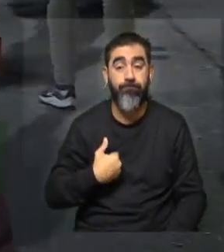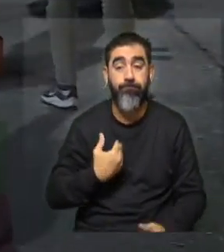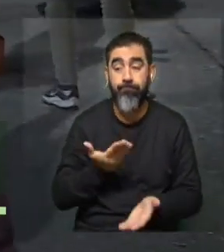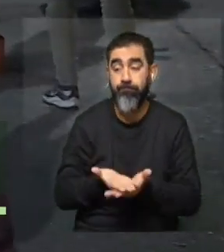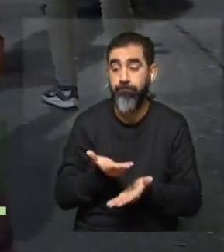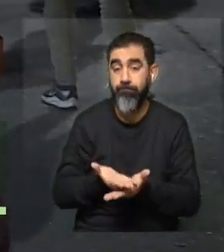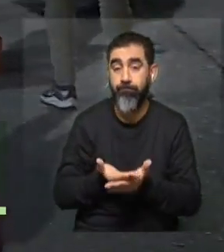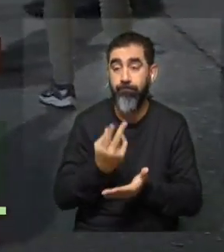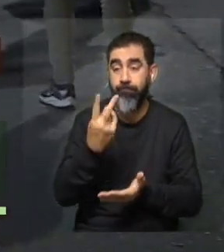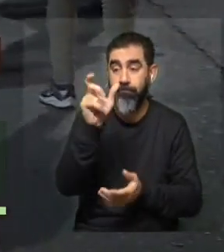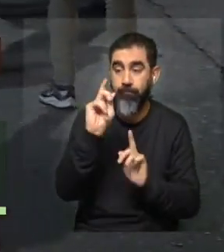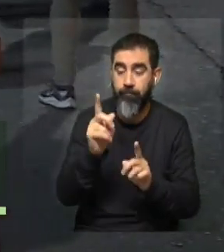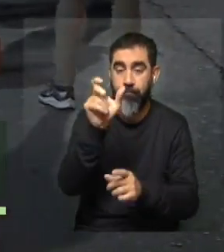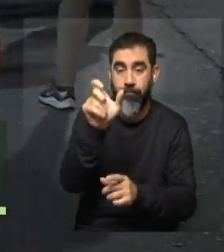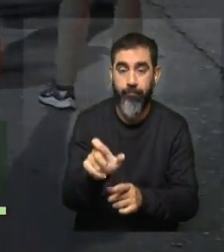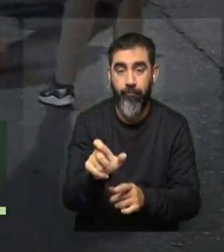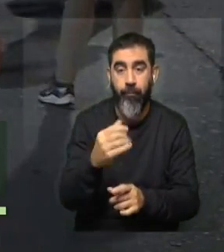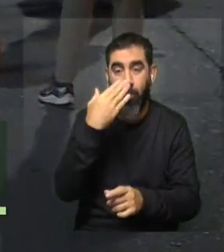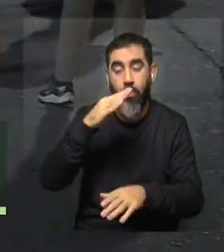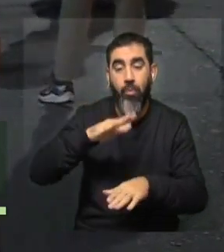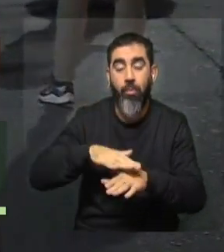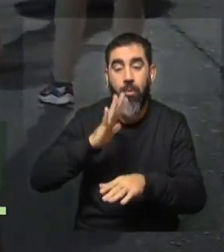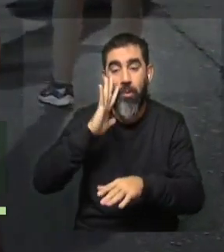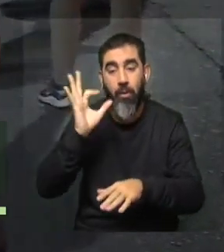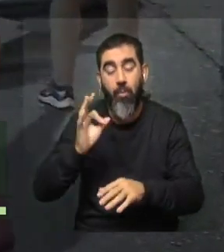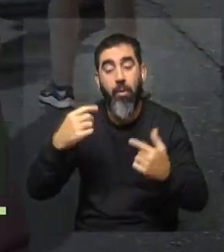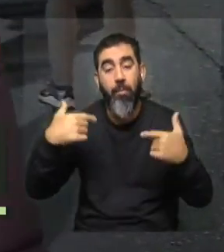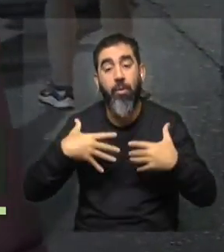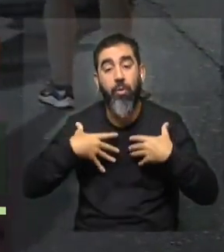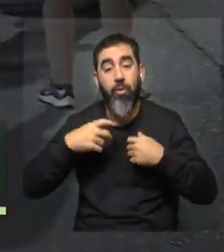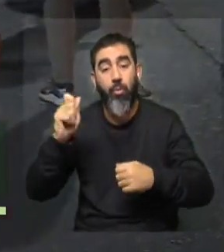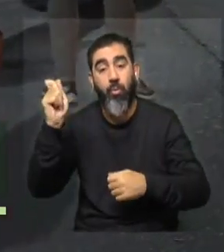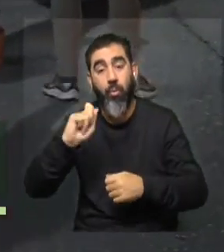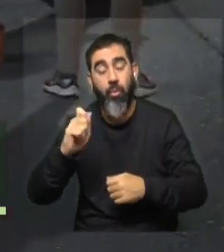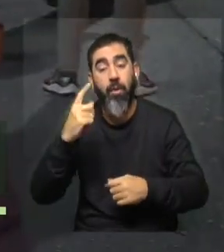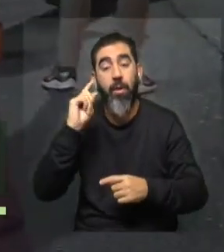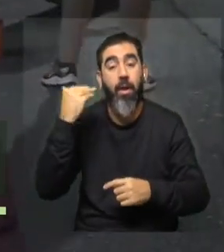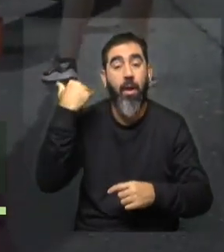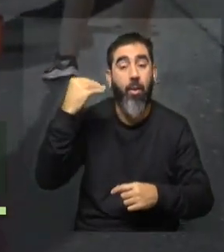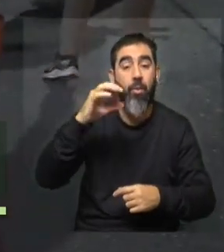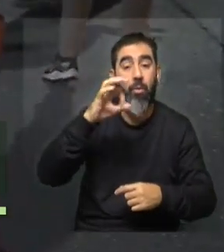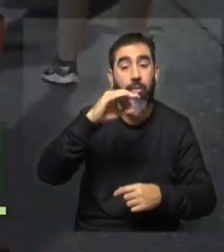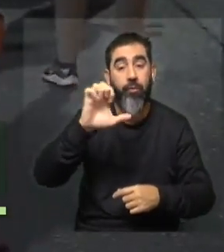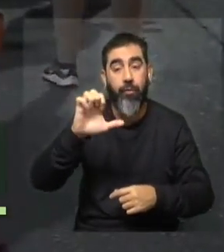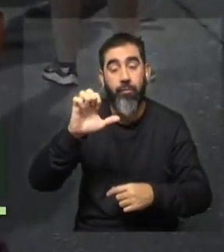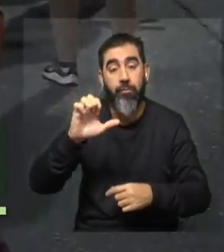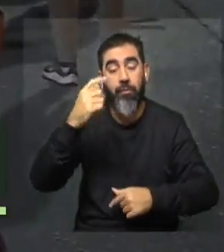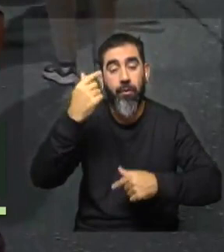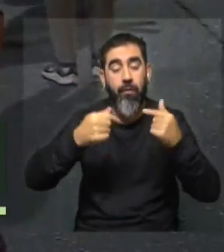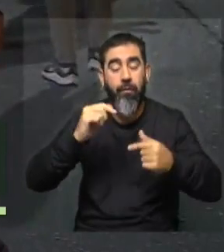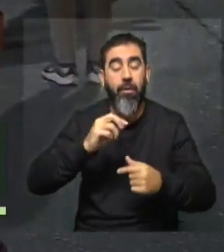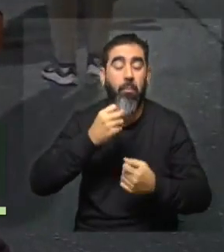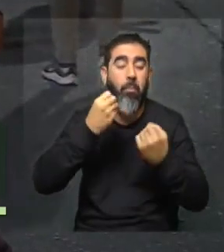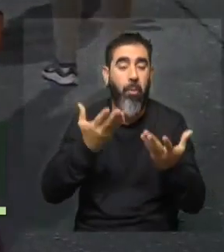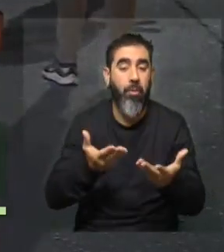dos actores que tendrían que haber estado y que se excusaron a último momento el Ministerio de salud pública y las autoridades de la osce que por distintos motivos